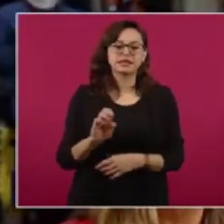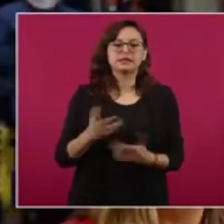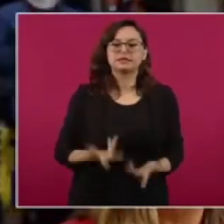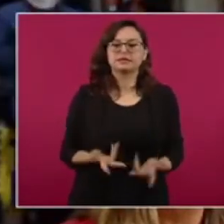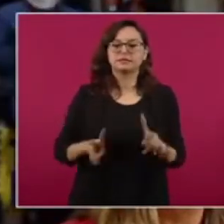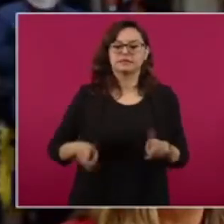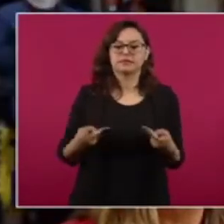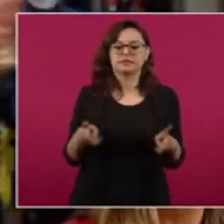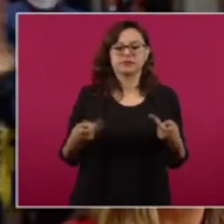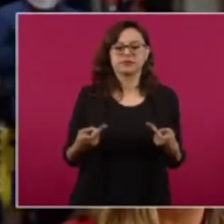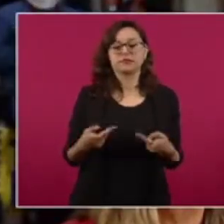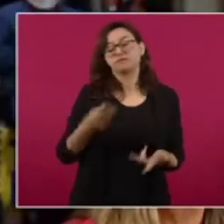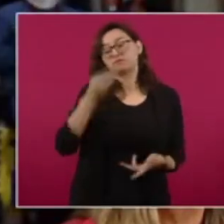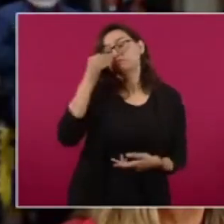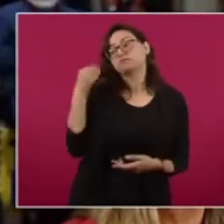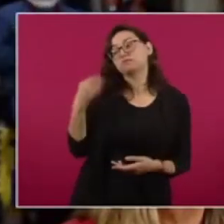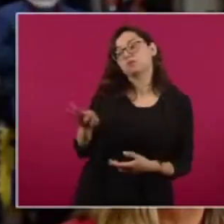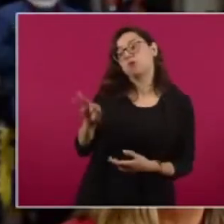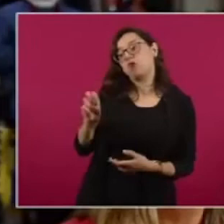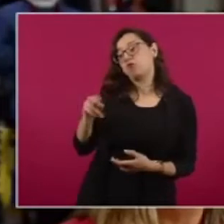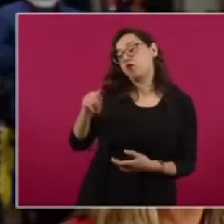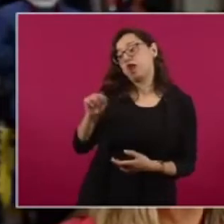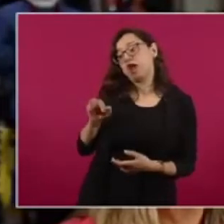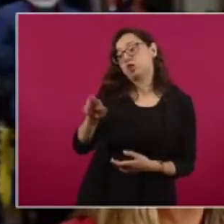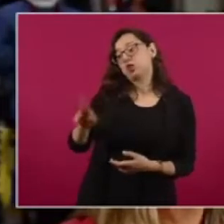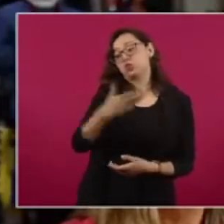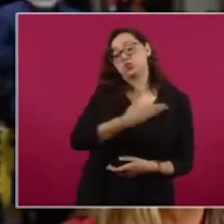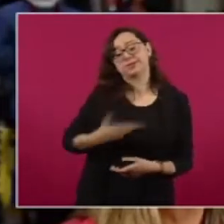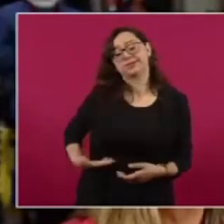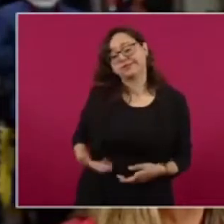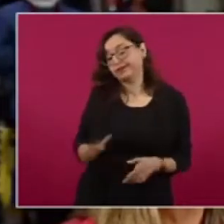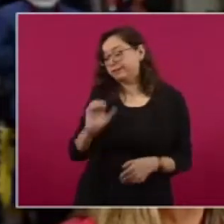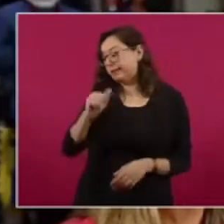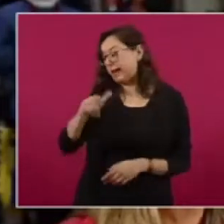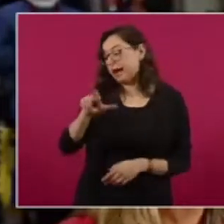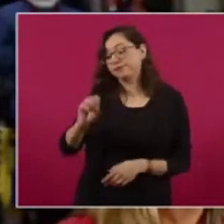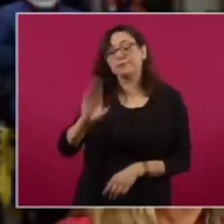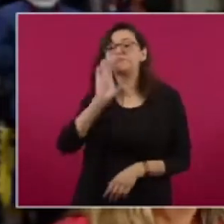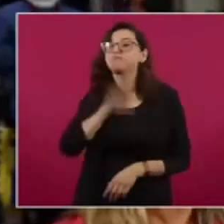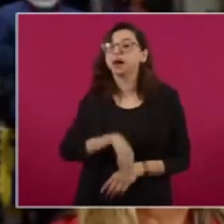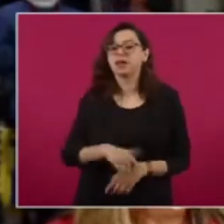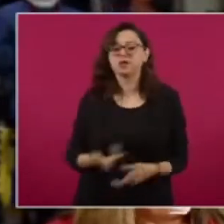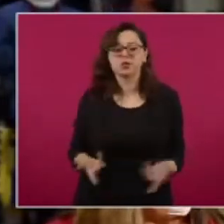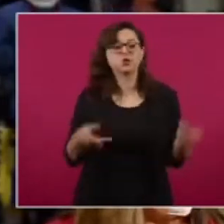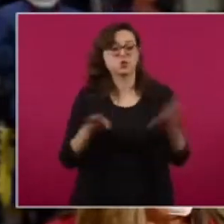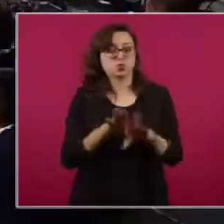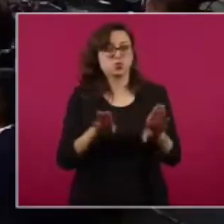dice que era culpa de Fonatur, que no quiere entregar el terreno y que es culpa de usted. ¿Qué nos puede comentar al respecto, si se puede hacer una